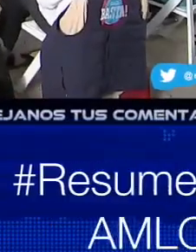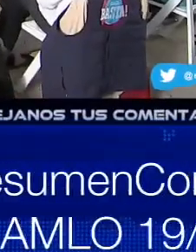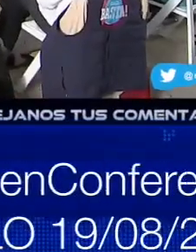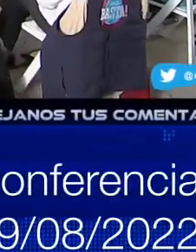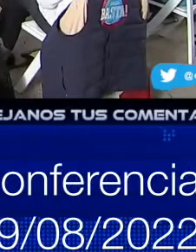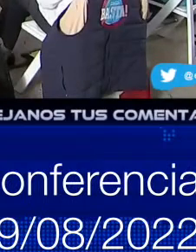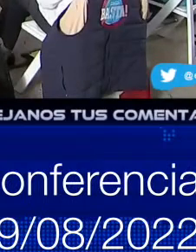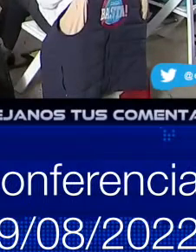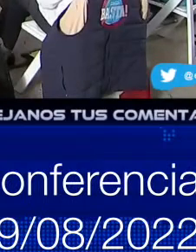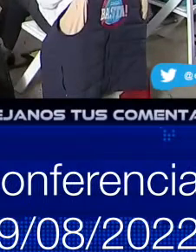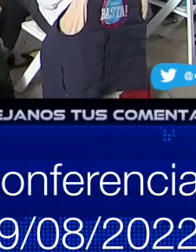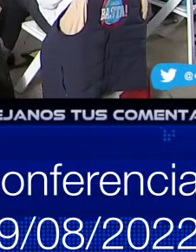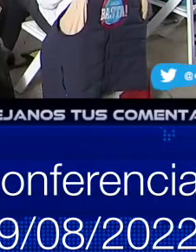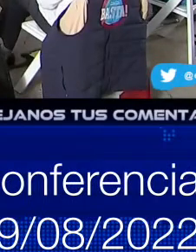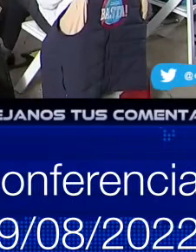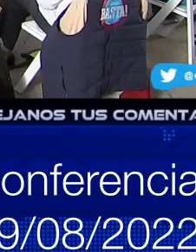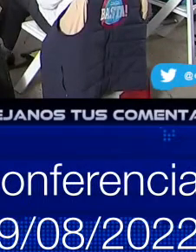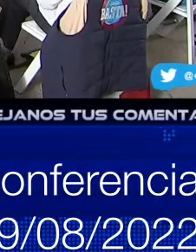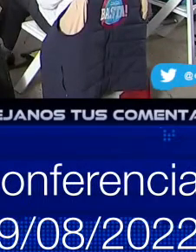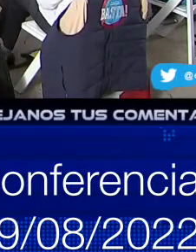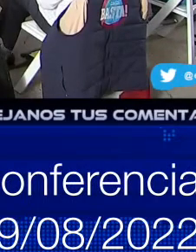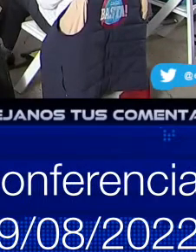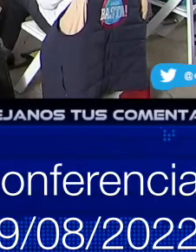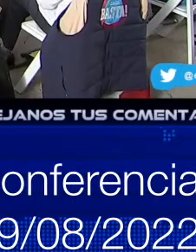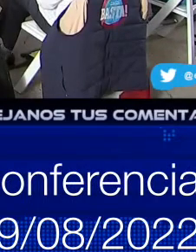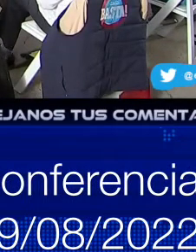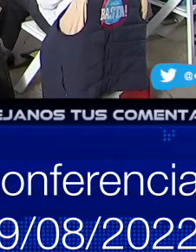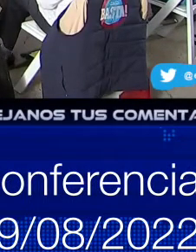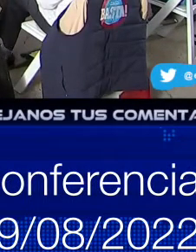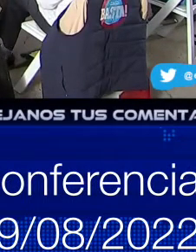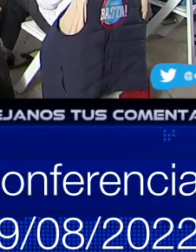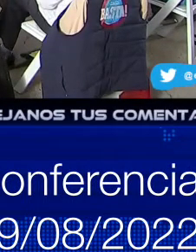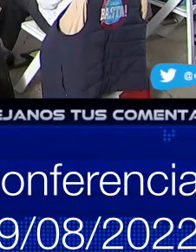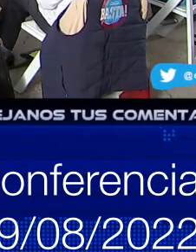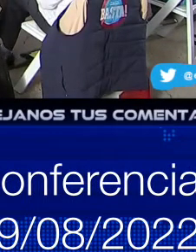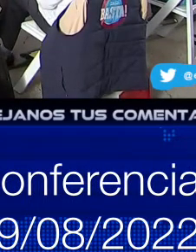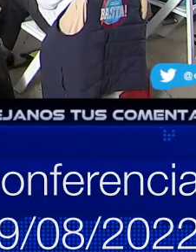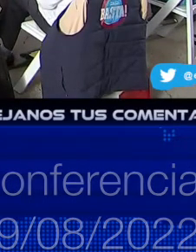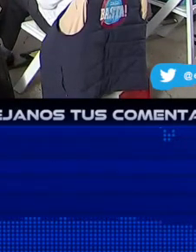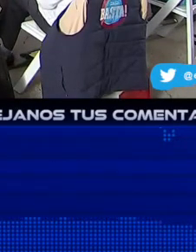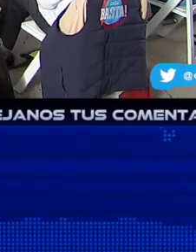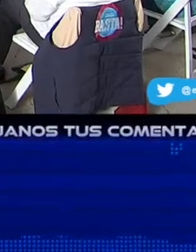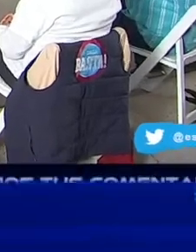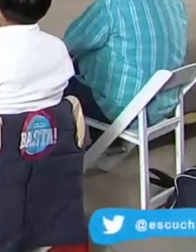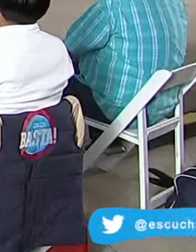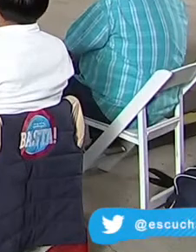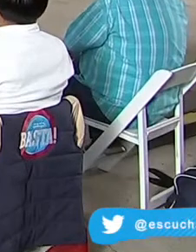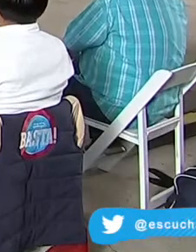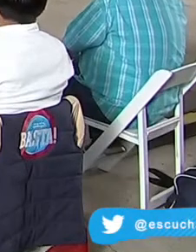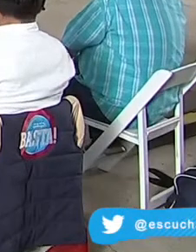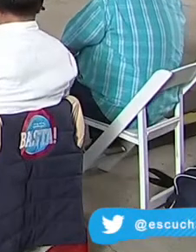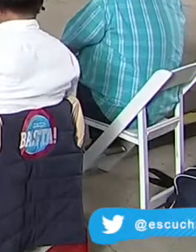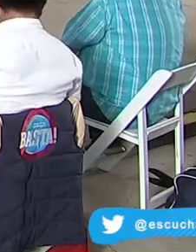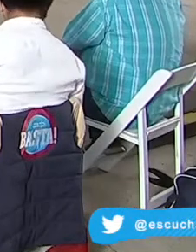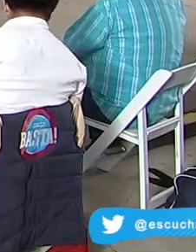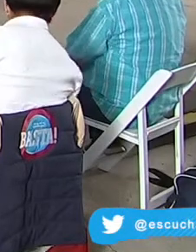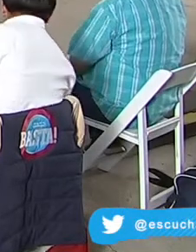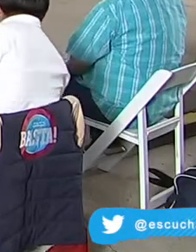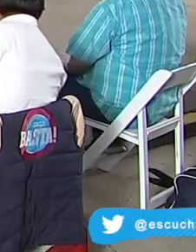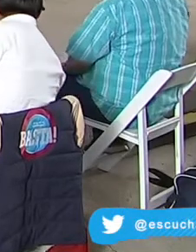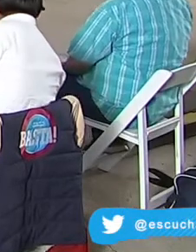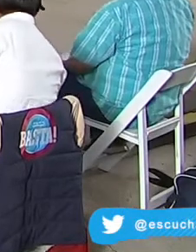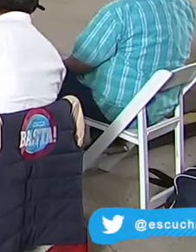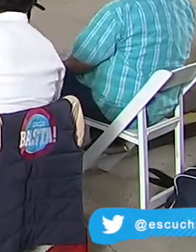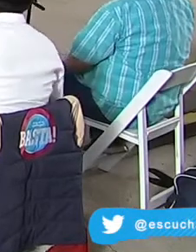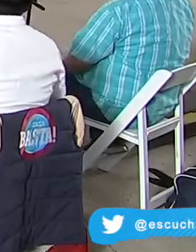Bueno, nos da mucho gusto estar en Tijuana, en Baja California. El presidente desde